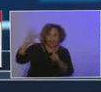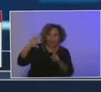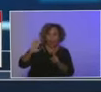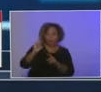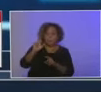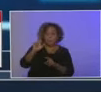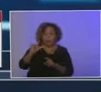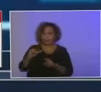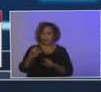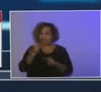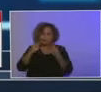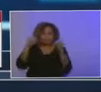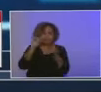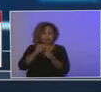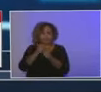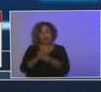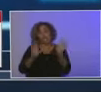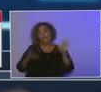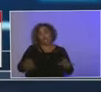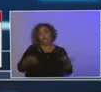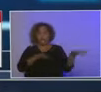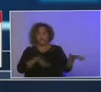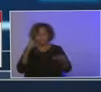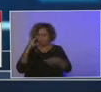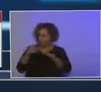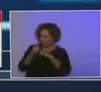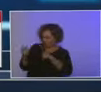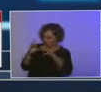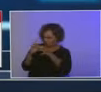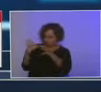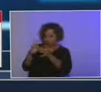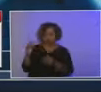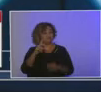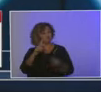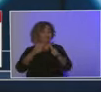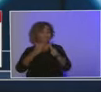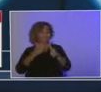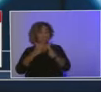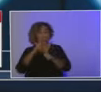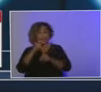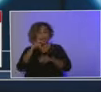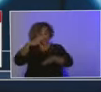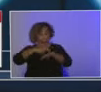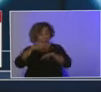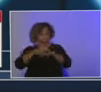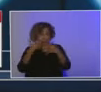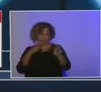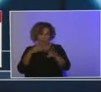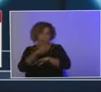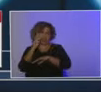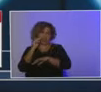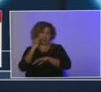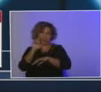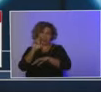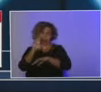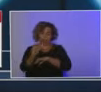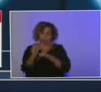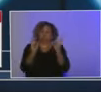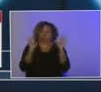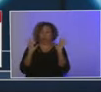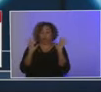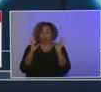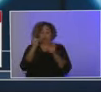la ineficiencia, la falta de acción, la ejecución. ¿Cómo lo ves, Yolanda? Tercera temporada de huracanes, ya habiendo pasado María. Bueno,